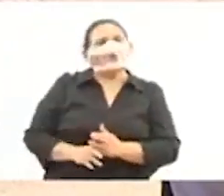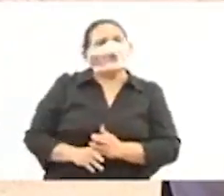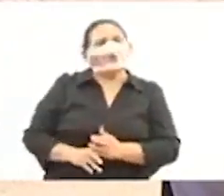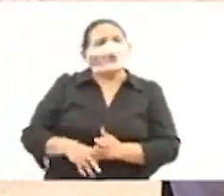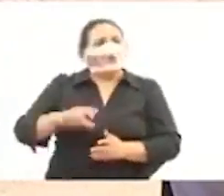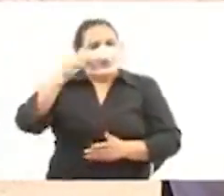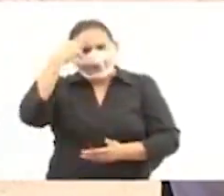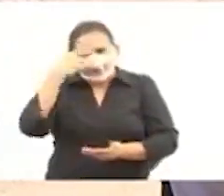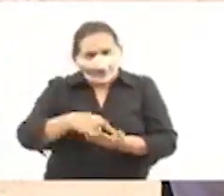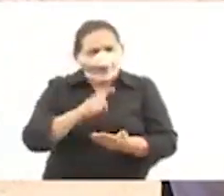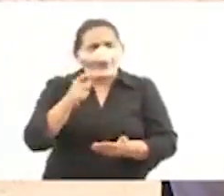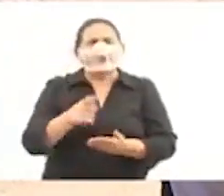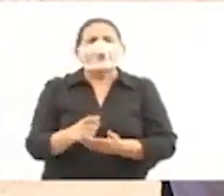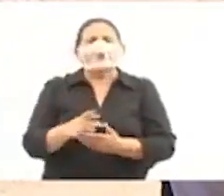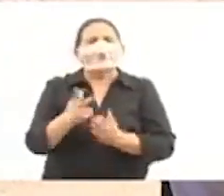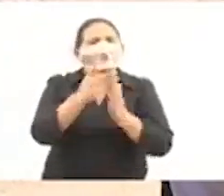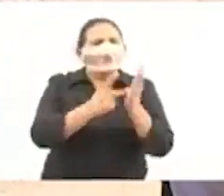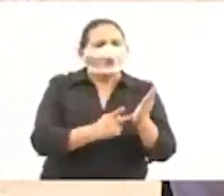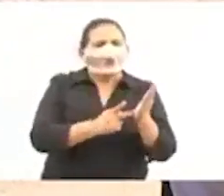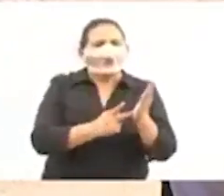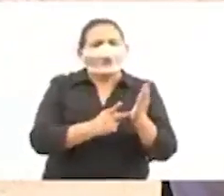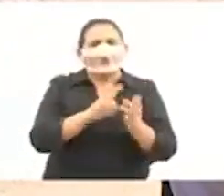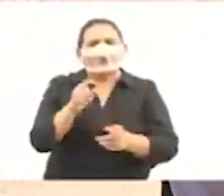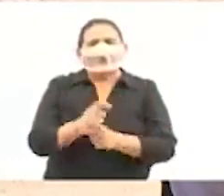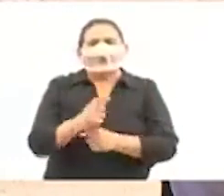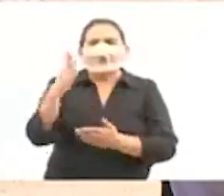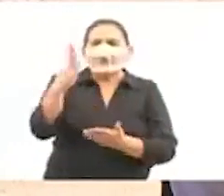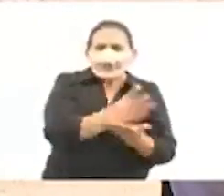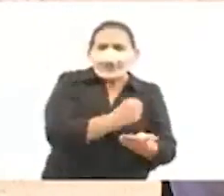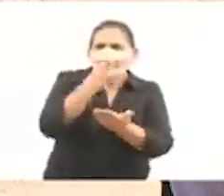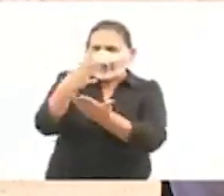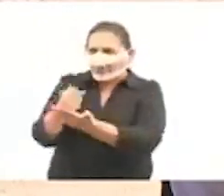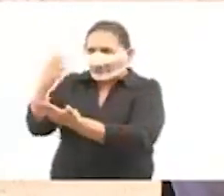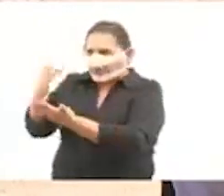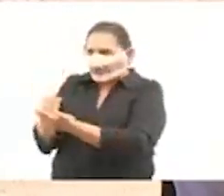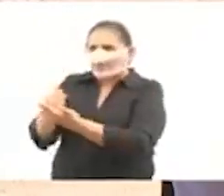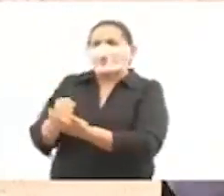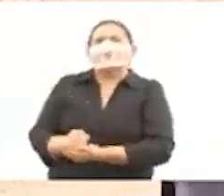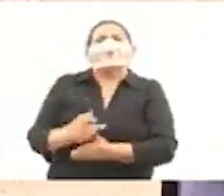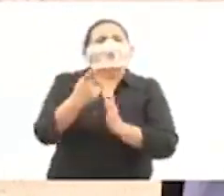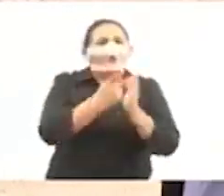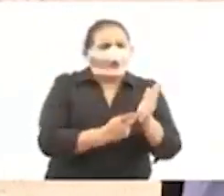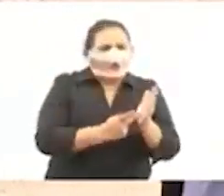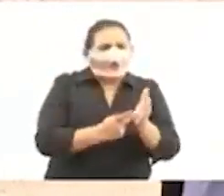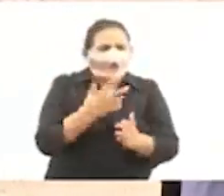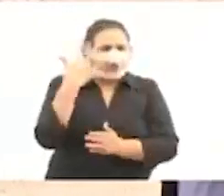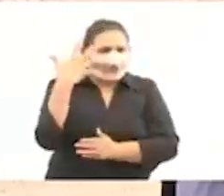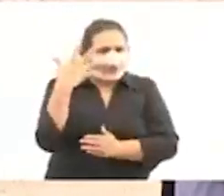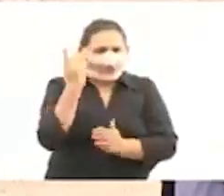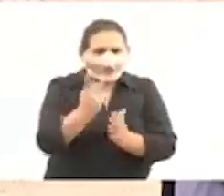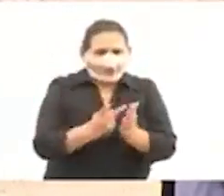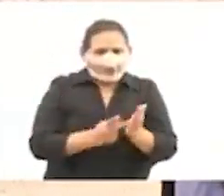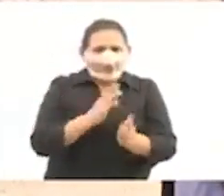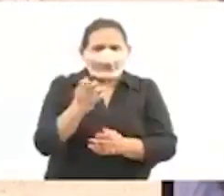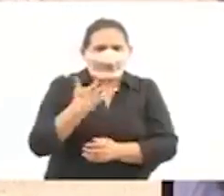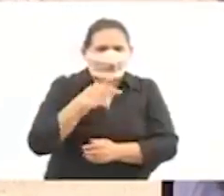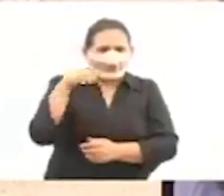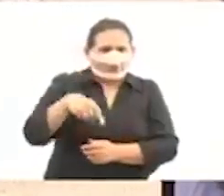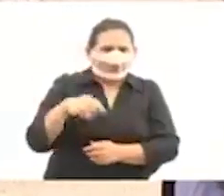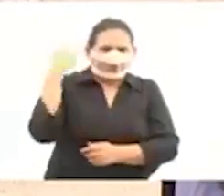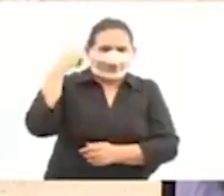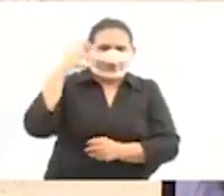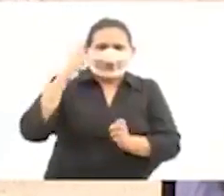que este es un proyecto como bien decía hace un momento que es ganar ganar proyectos estos cinco proyectos que ya tenemos en yucatán